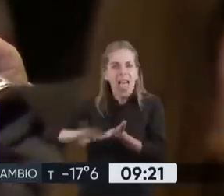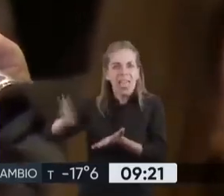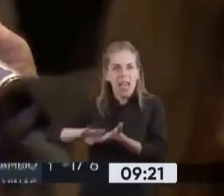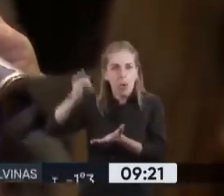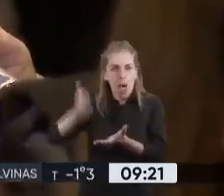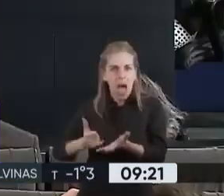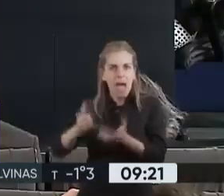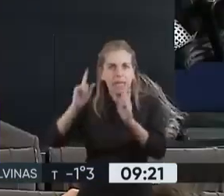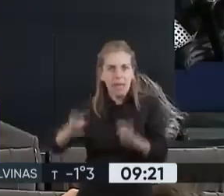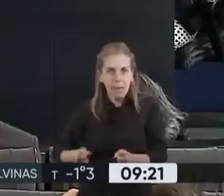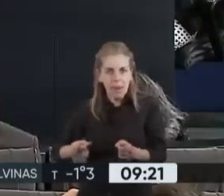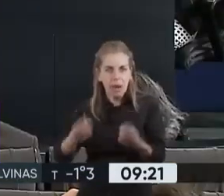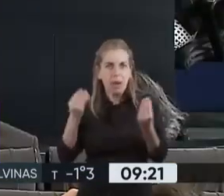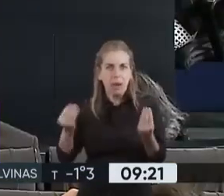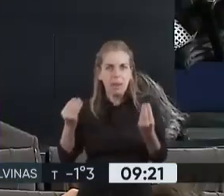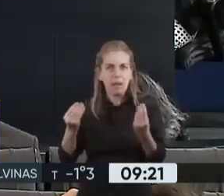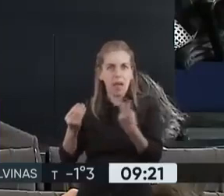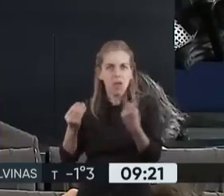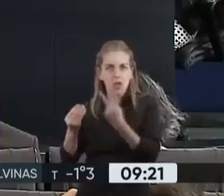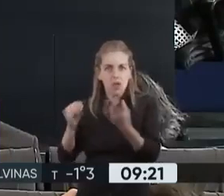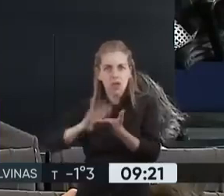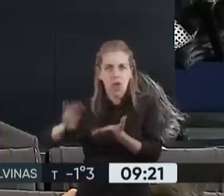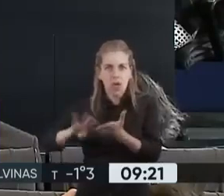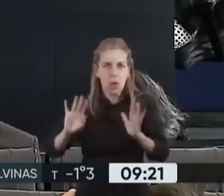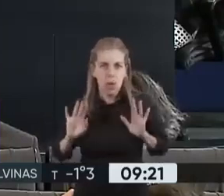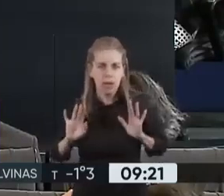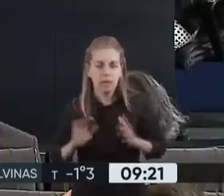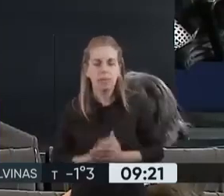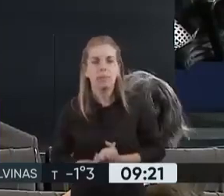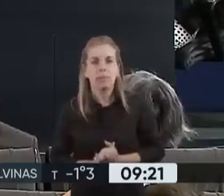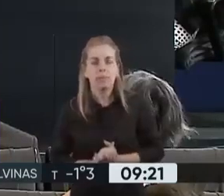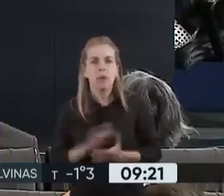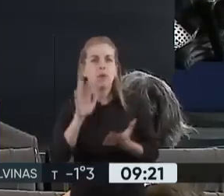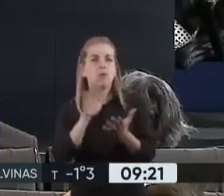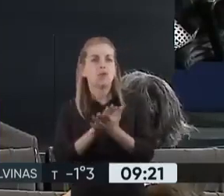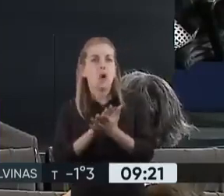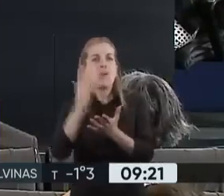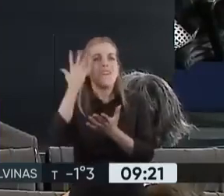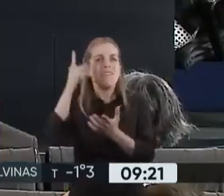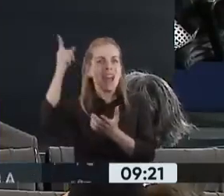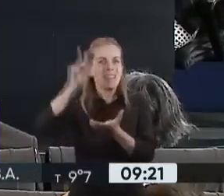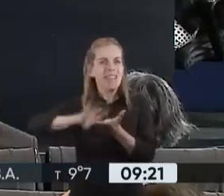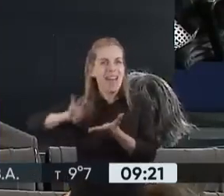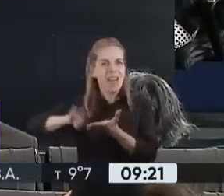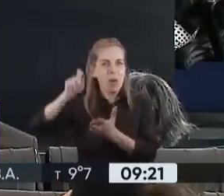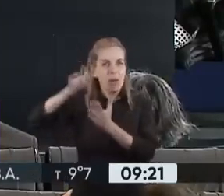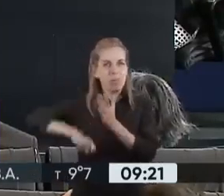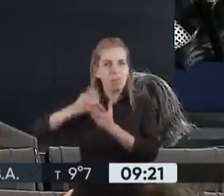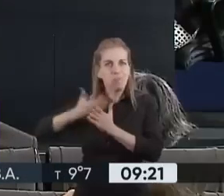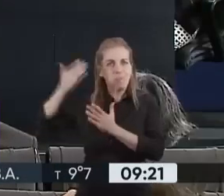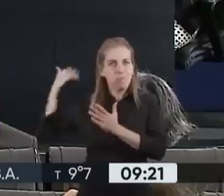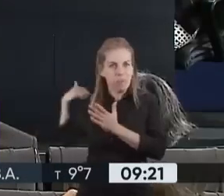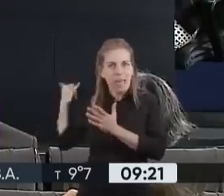fondo monetario que tiene pensadas respecto a eso si en particular con el club de parís ya hemos